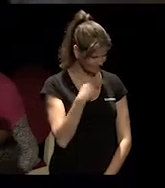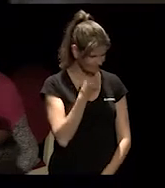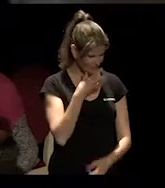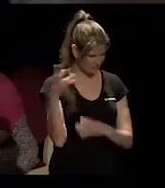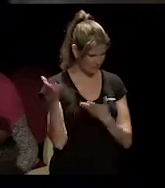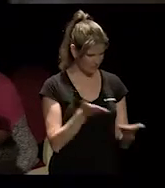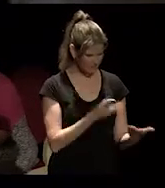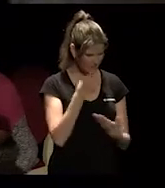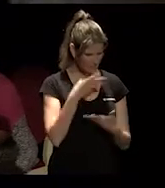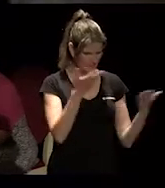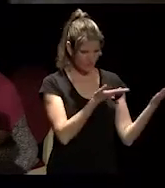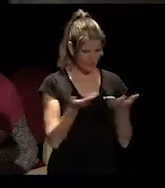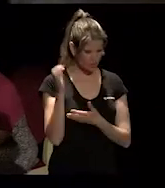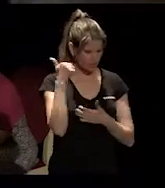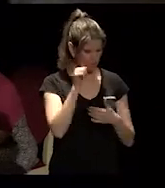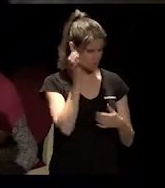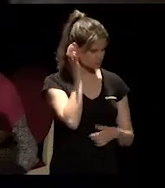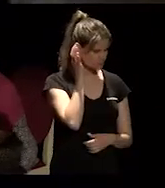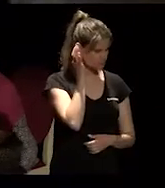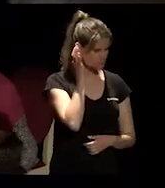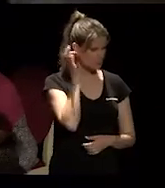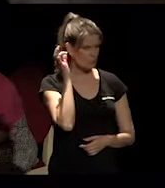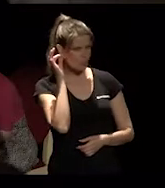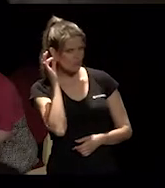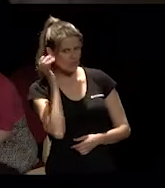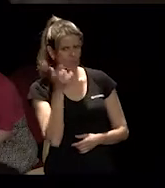Bienvenidas, bienvenidos. El cóctel, que es mujer.